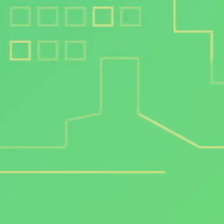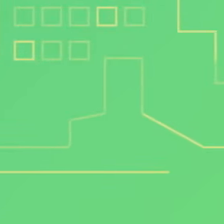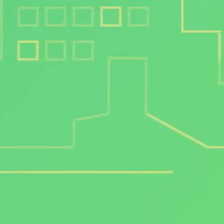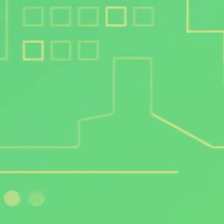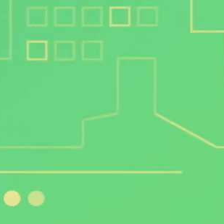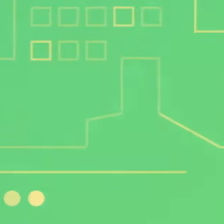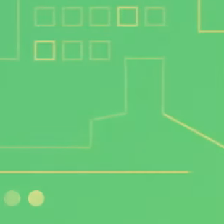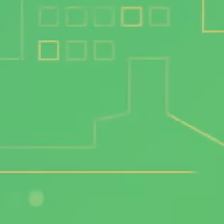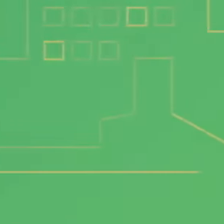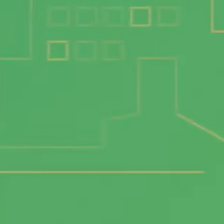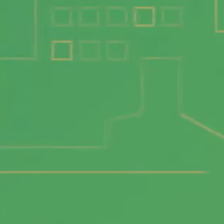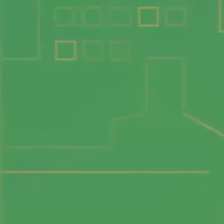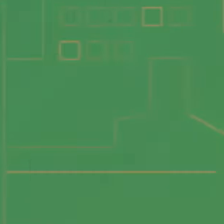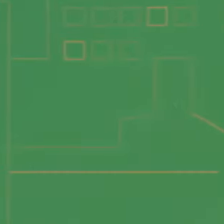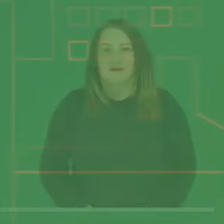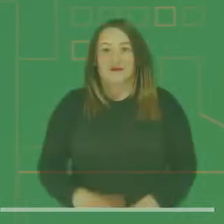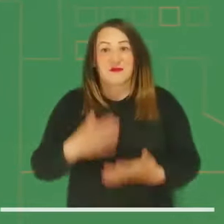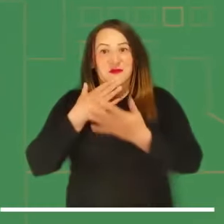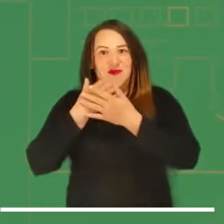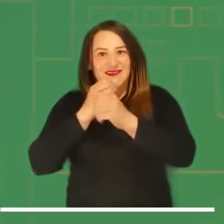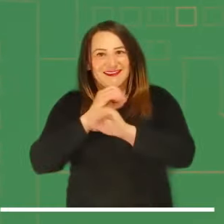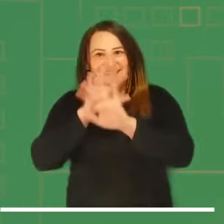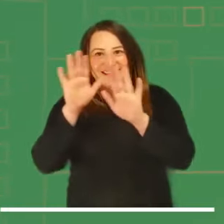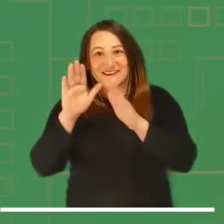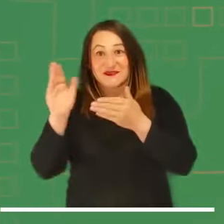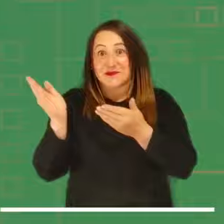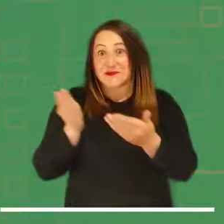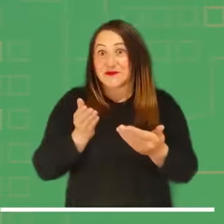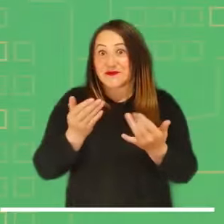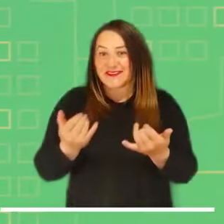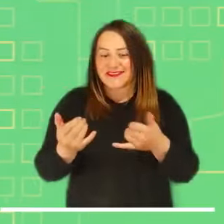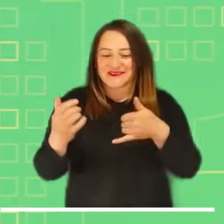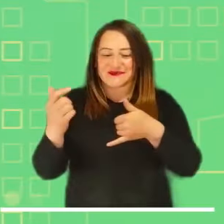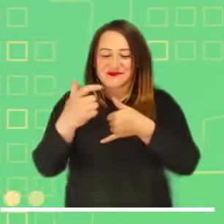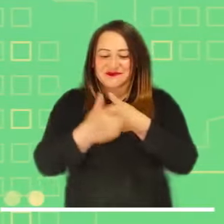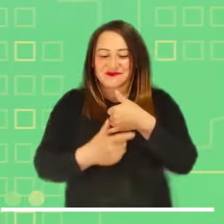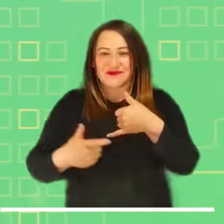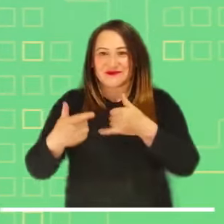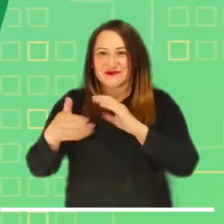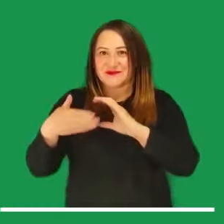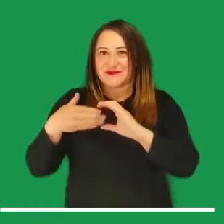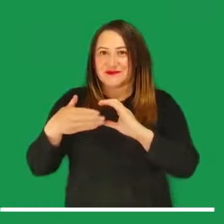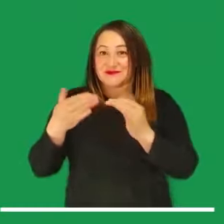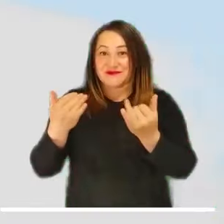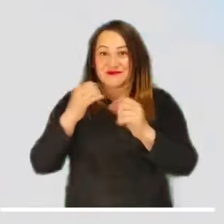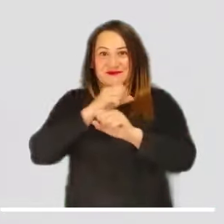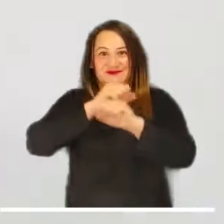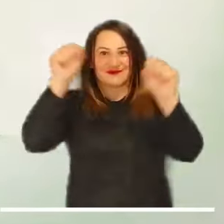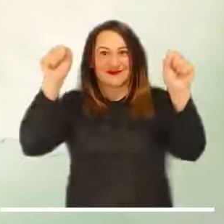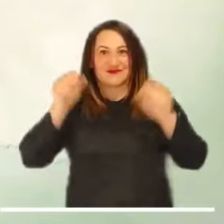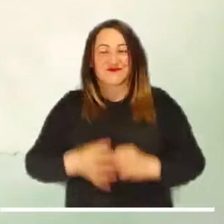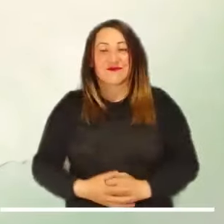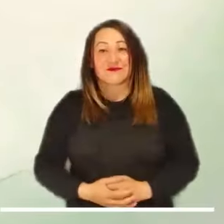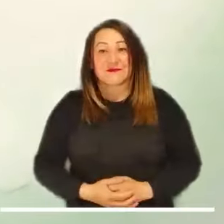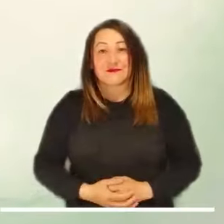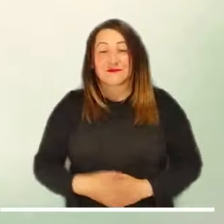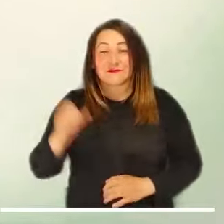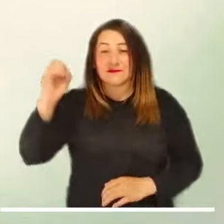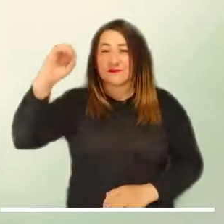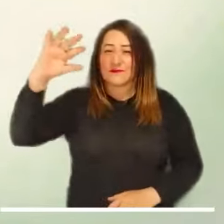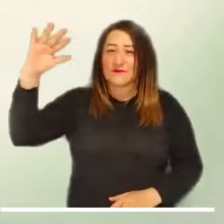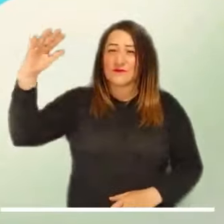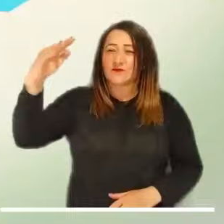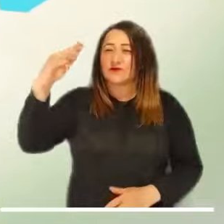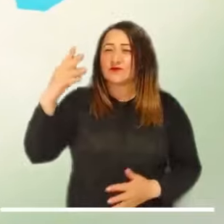Buenos días y bienvenidos a nuestro habitual recorrido meteorológico de la mañana. El sol se asoma en el